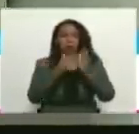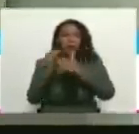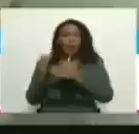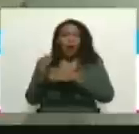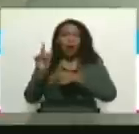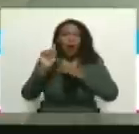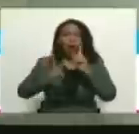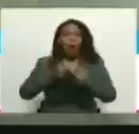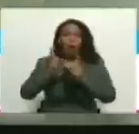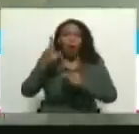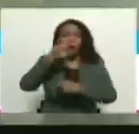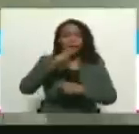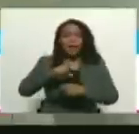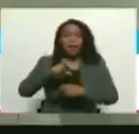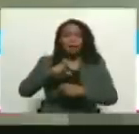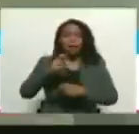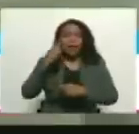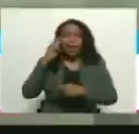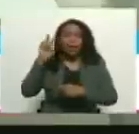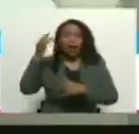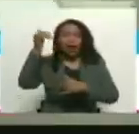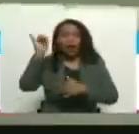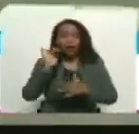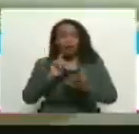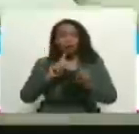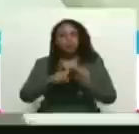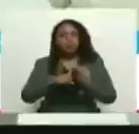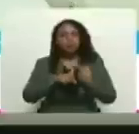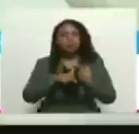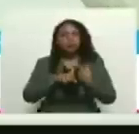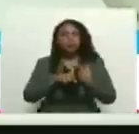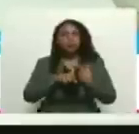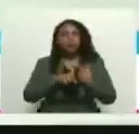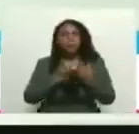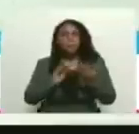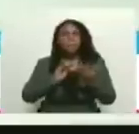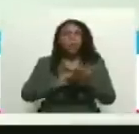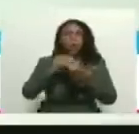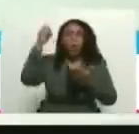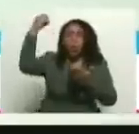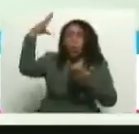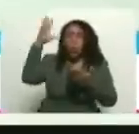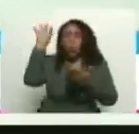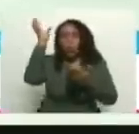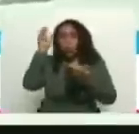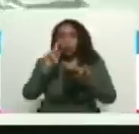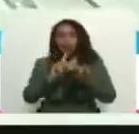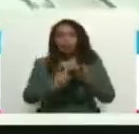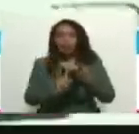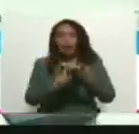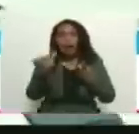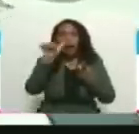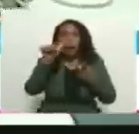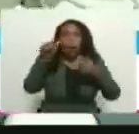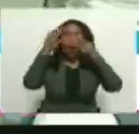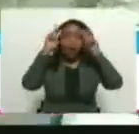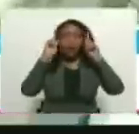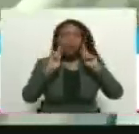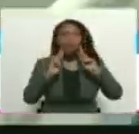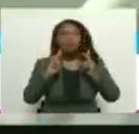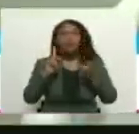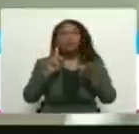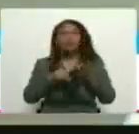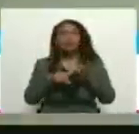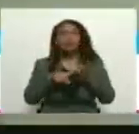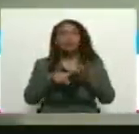algunas necesidades que tiene que ver con la colocación de luminarias, todo lo que tiene que ver con agua potable, todo lo que tiene que ver